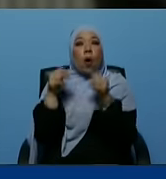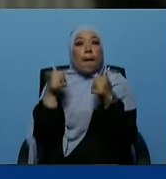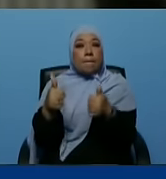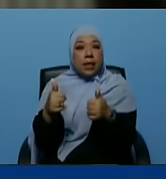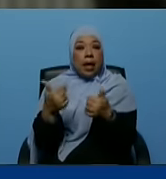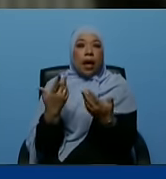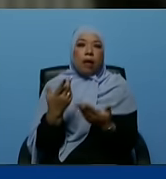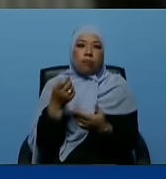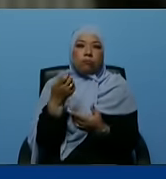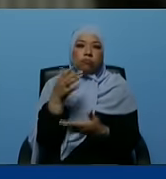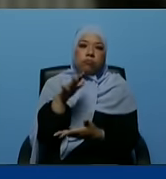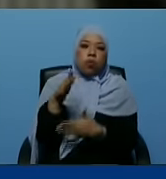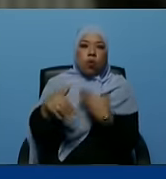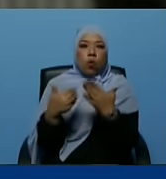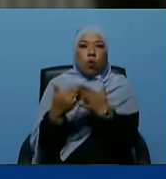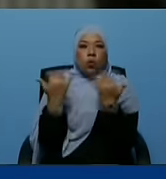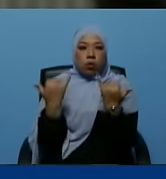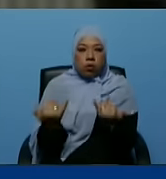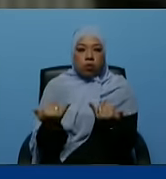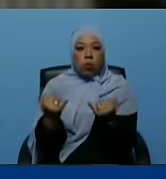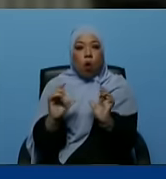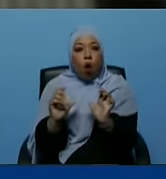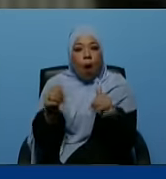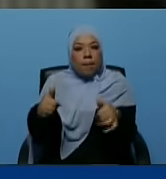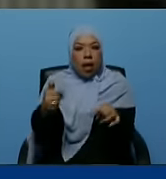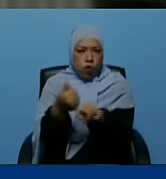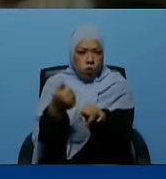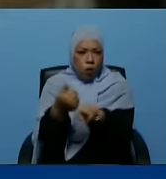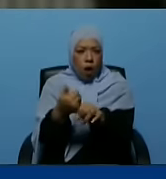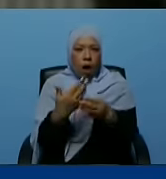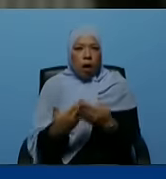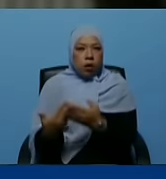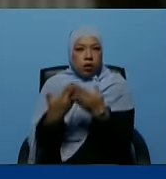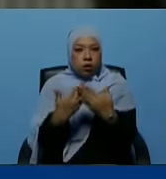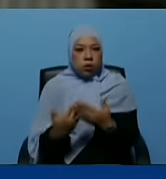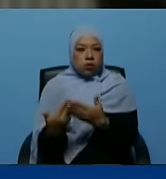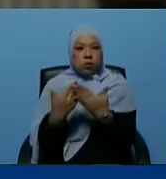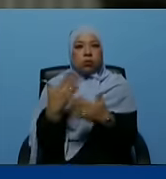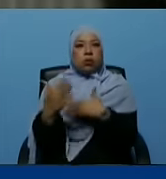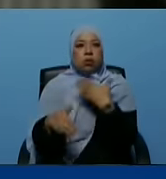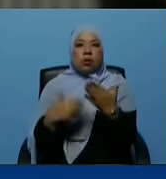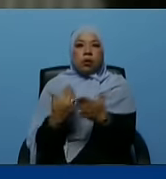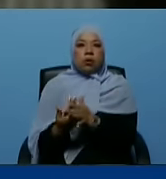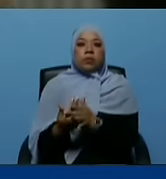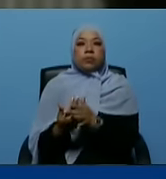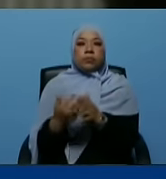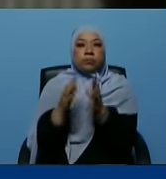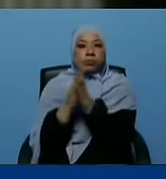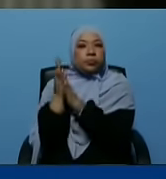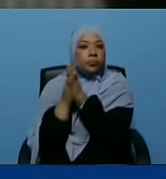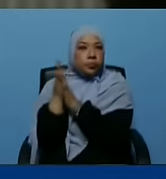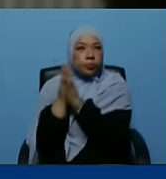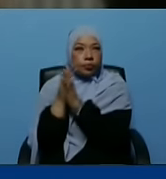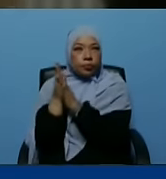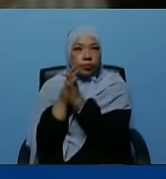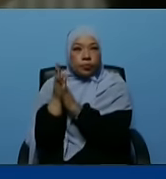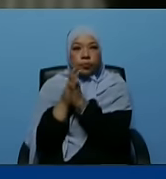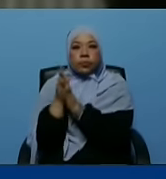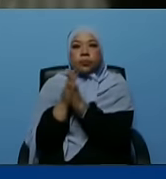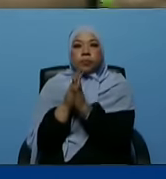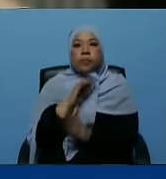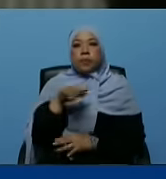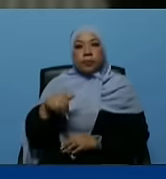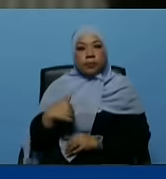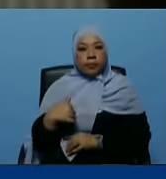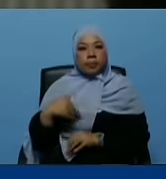rama. Mis inicios, estoy acá para demostrarle a todos estos emprendedores, no solo los que nos ven por la televisión